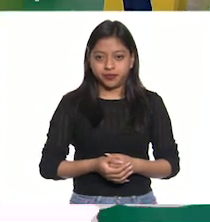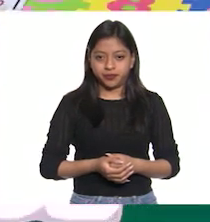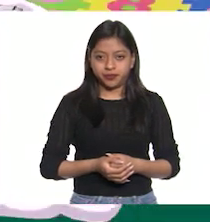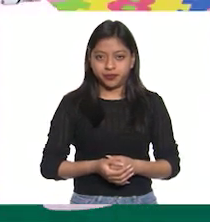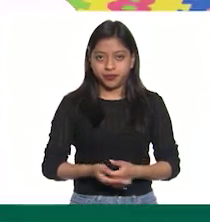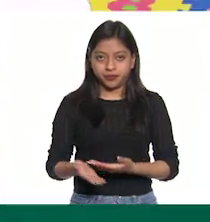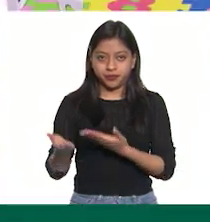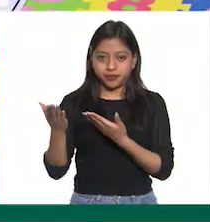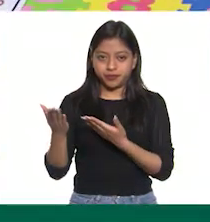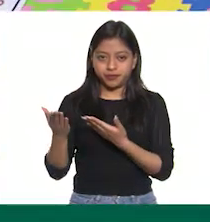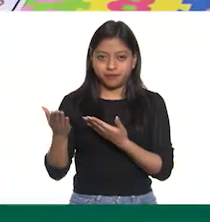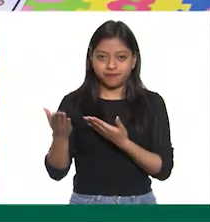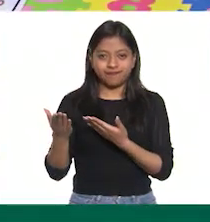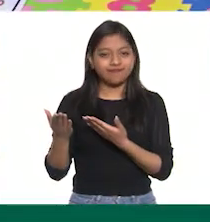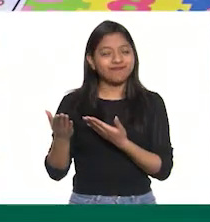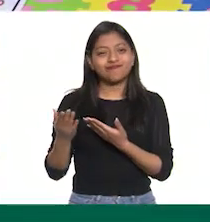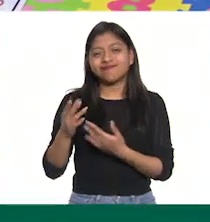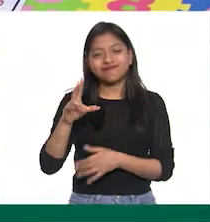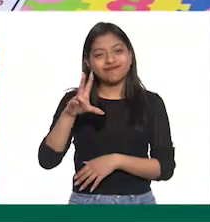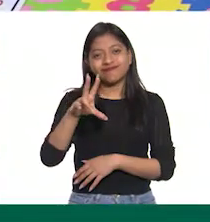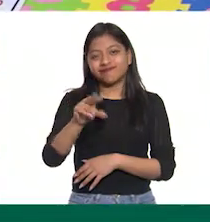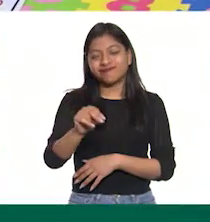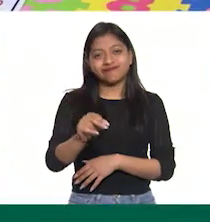tú. ¡Ay, no!